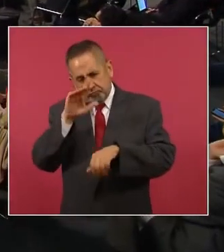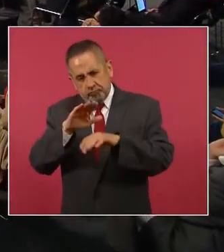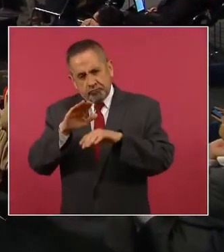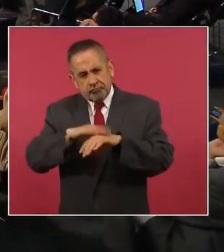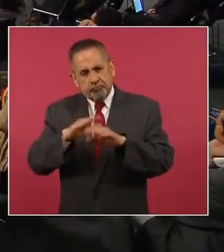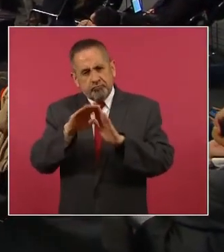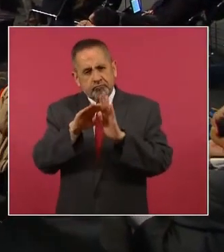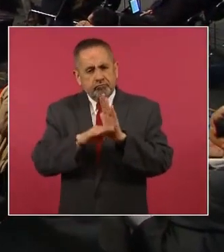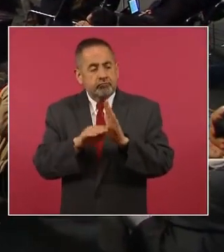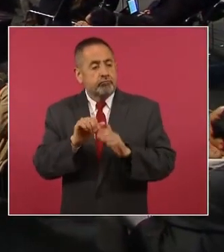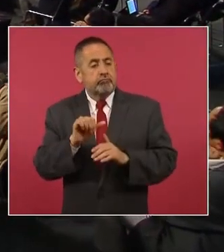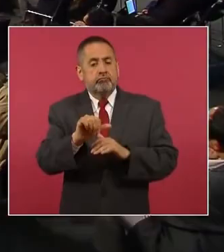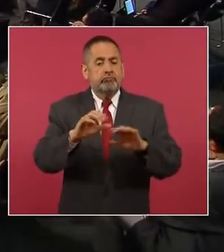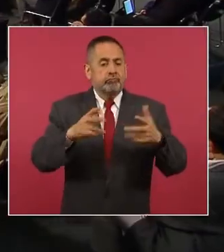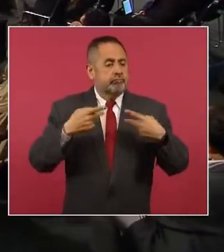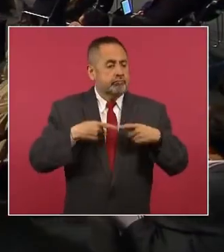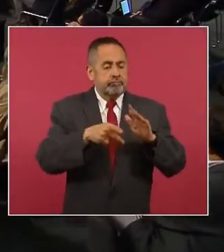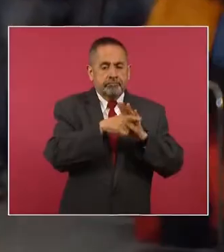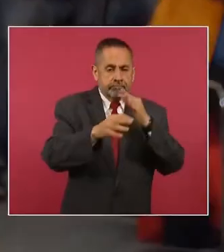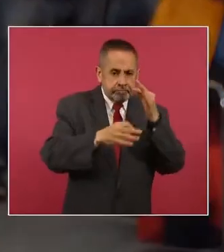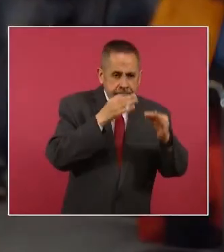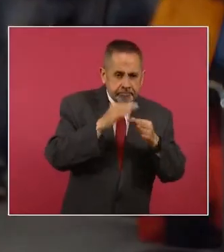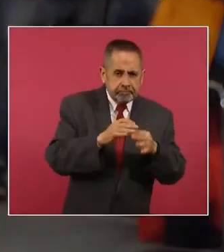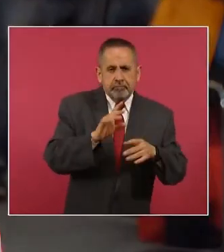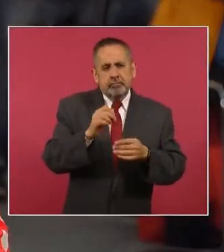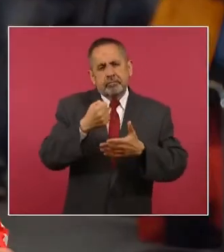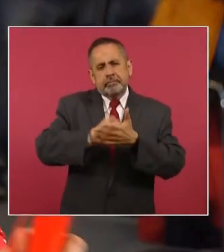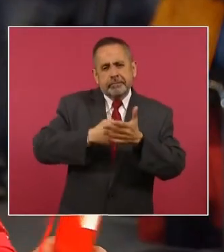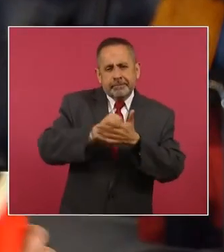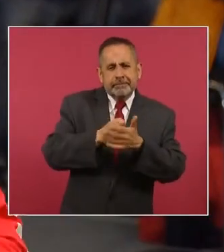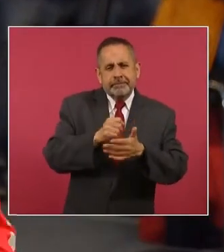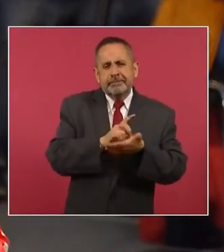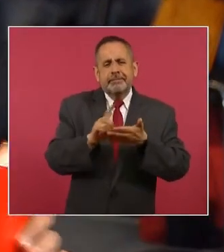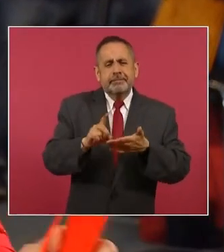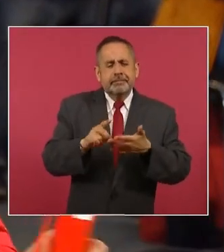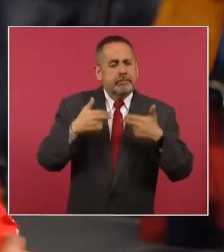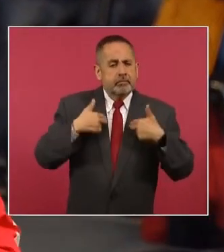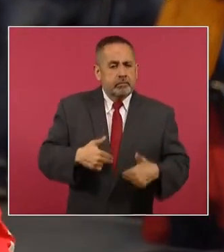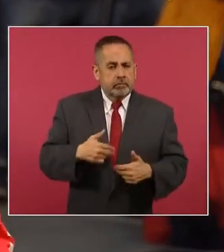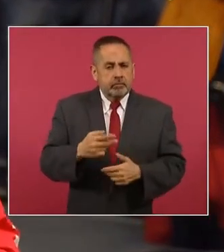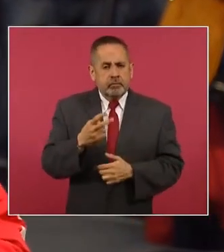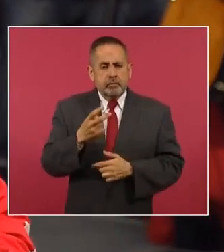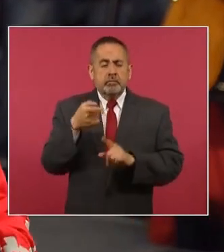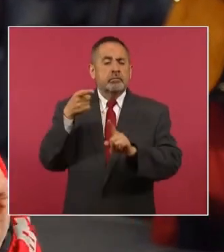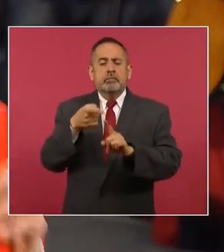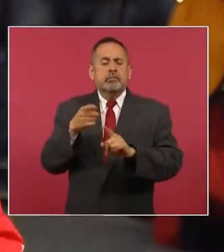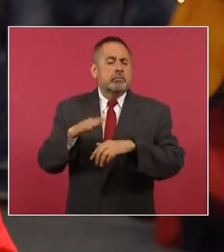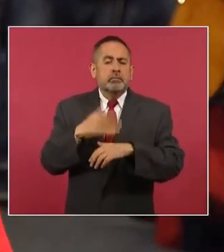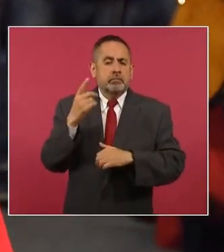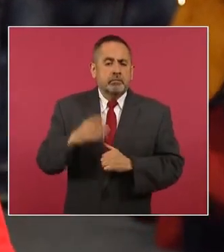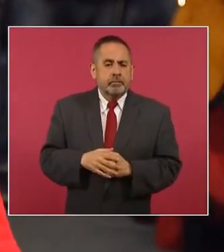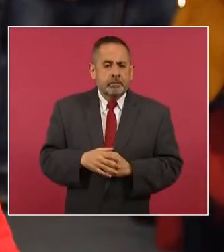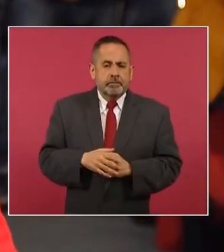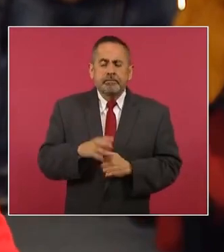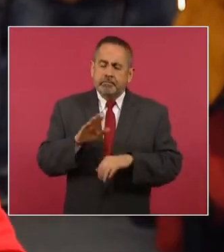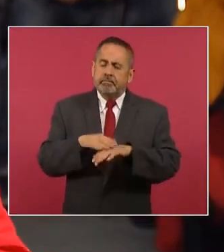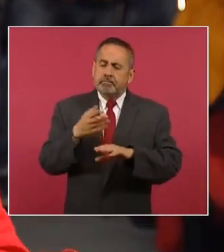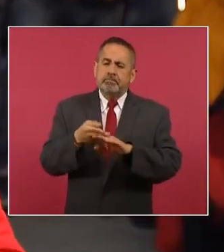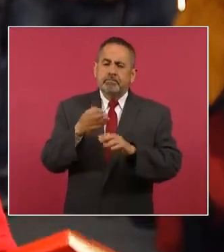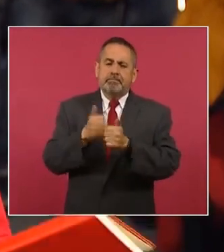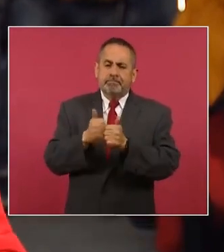de los periodistas, hacia los periodistas y hacia los defensores de derechos humanos. Nada más en ese sentido, ya que pues hay un atraso